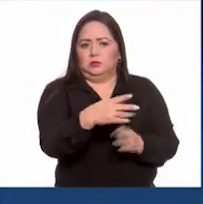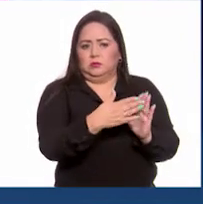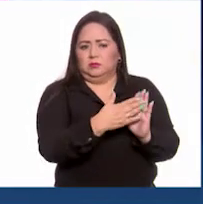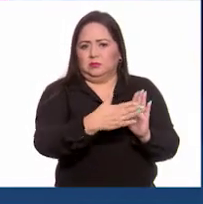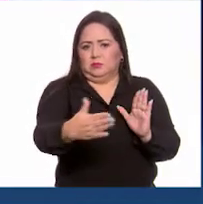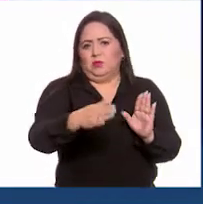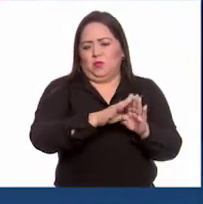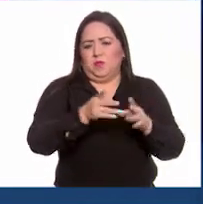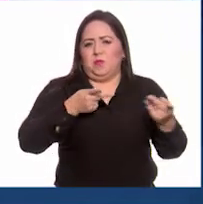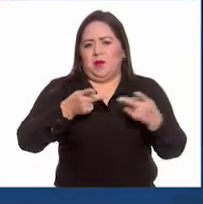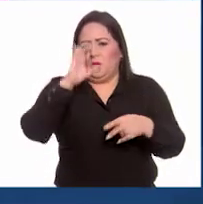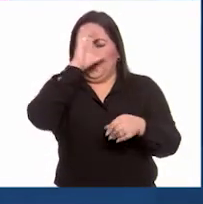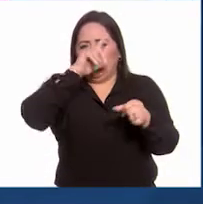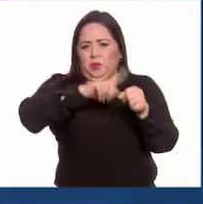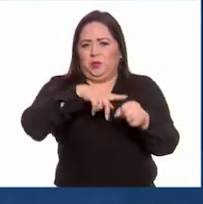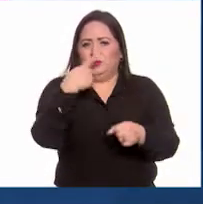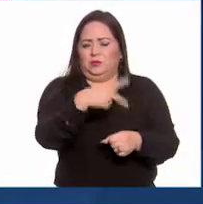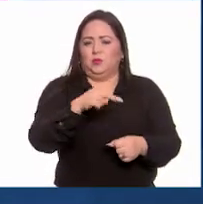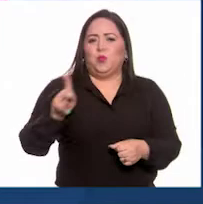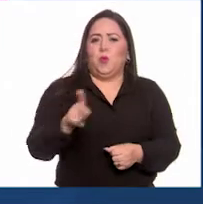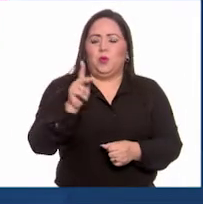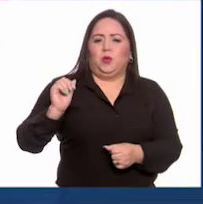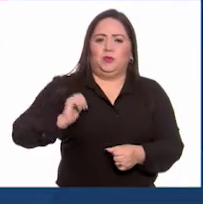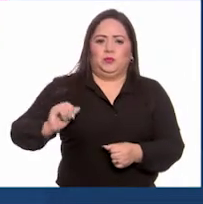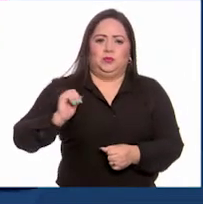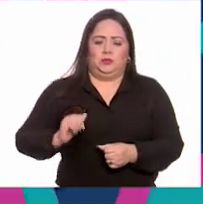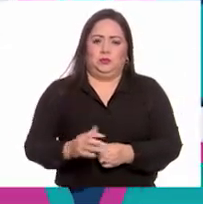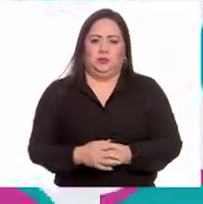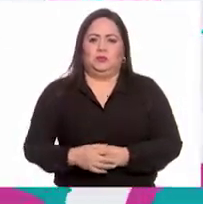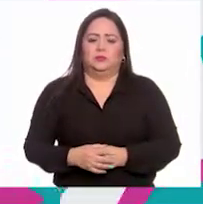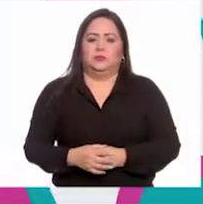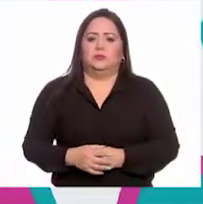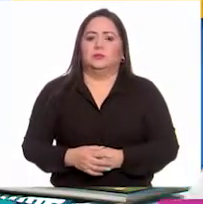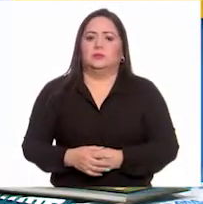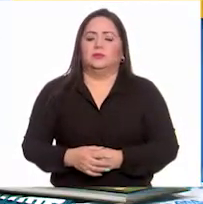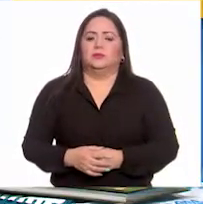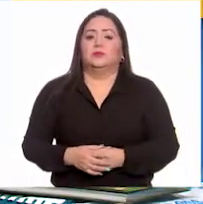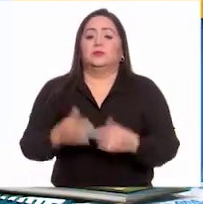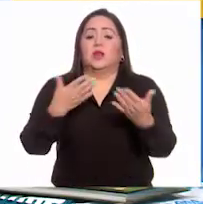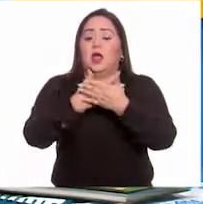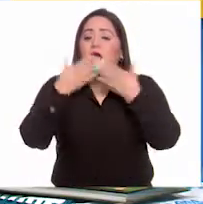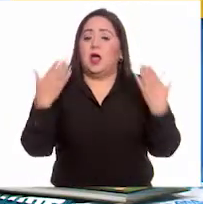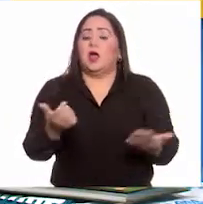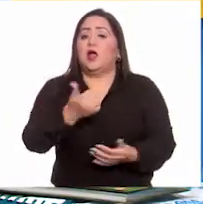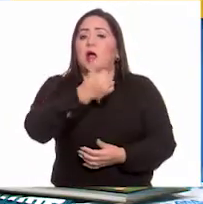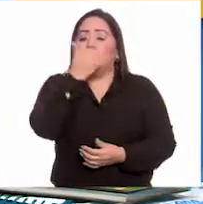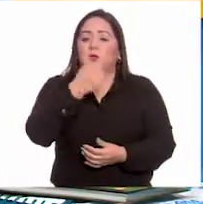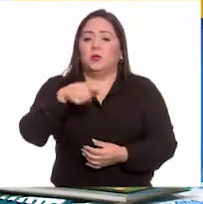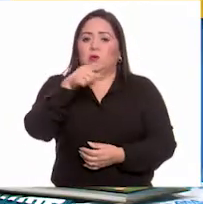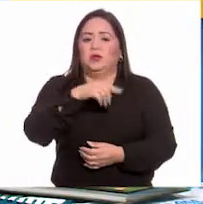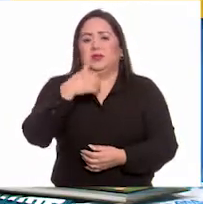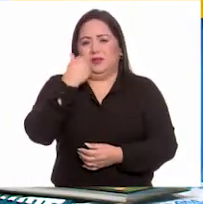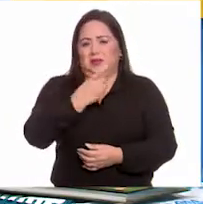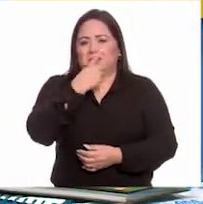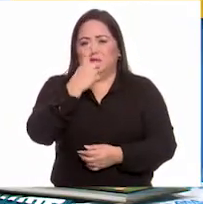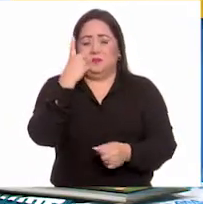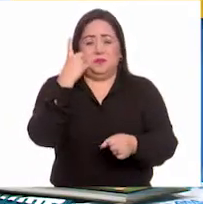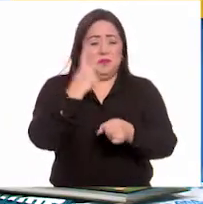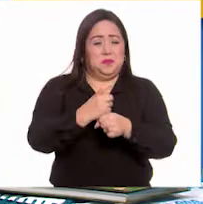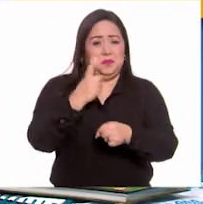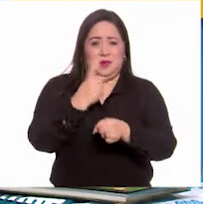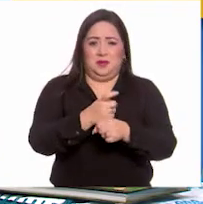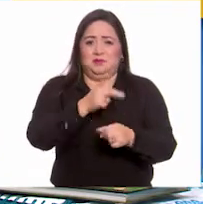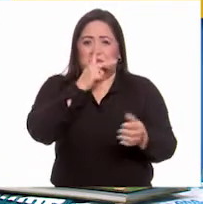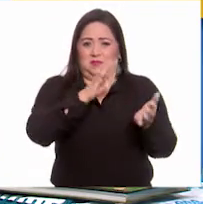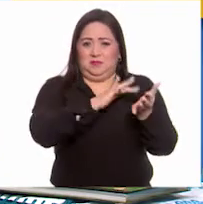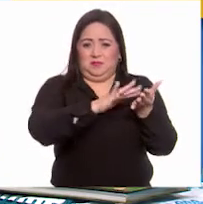con práctica cultural de nuestros pueblos. Ahora, alumnas y alumnos, podemos decir que nuestros primeros